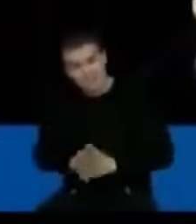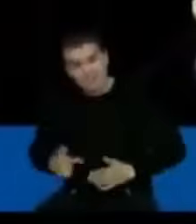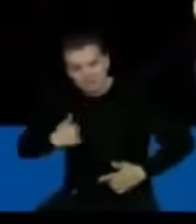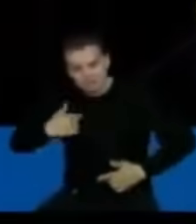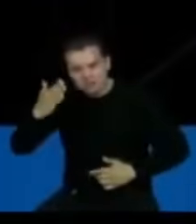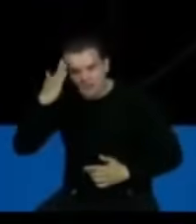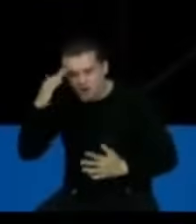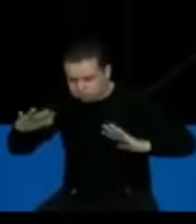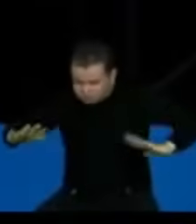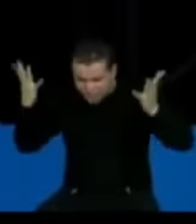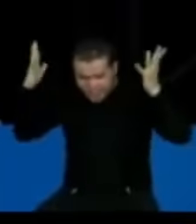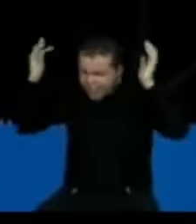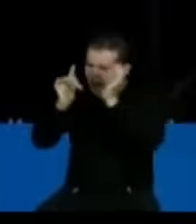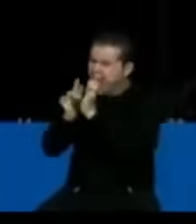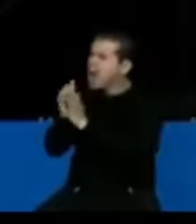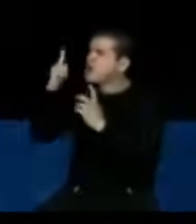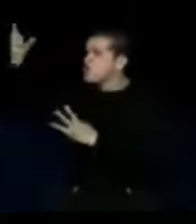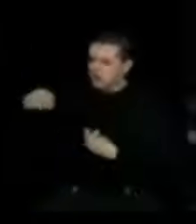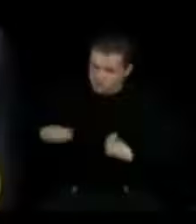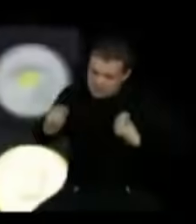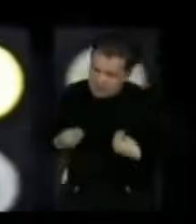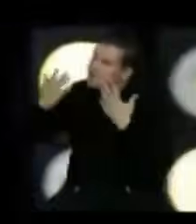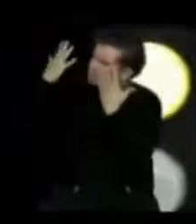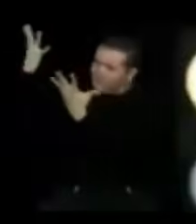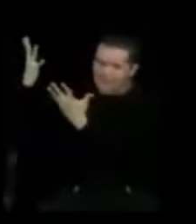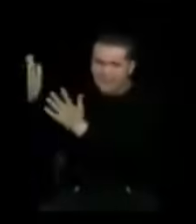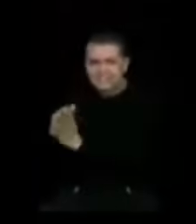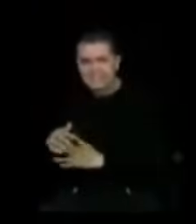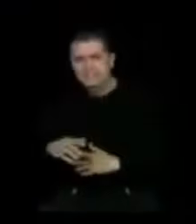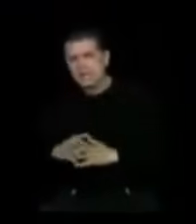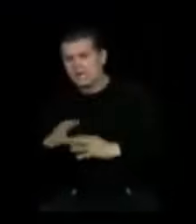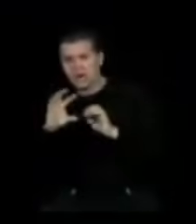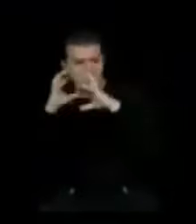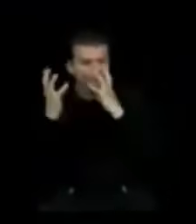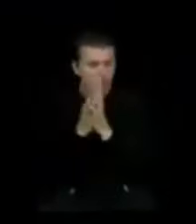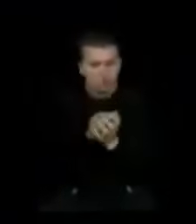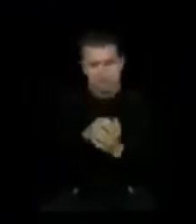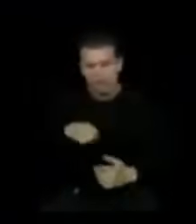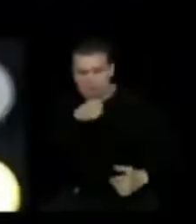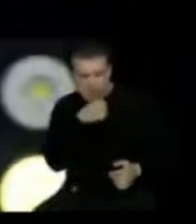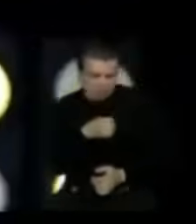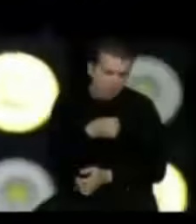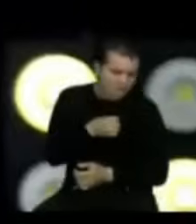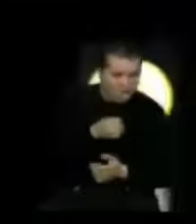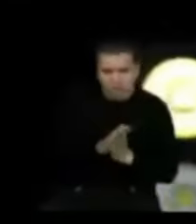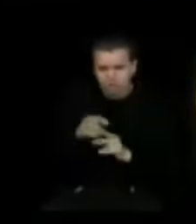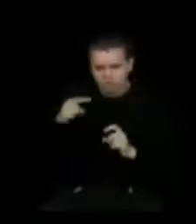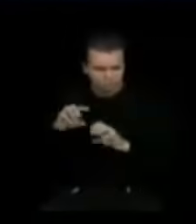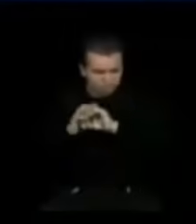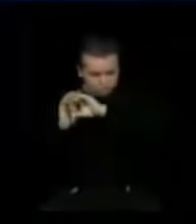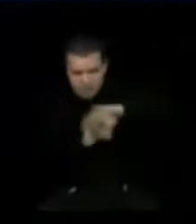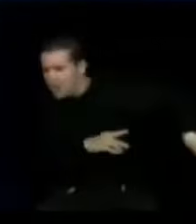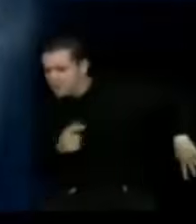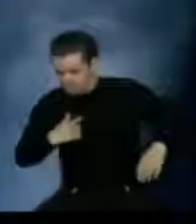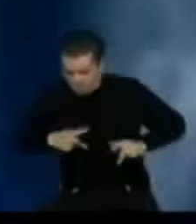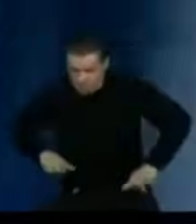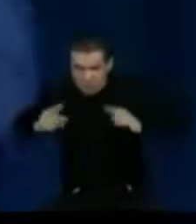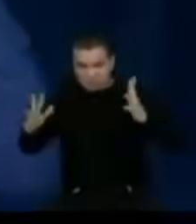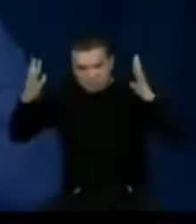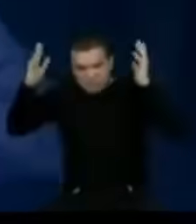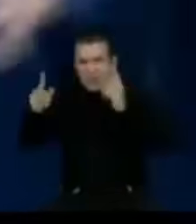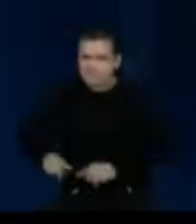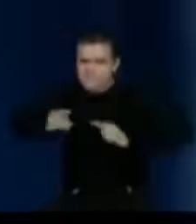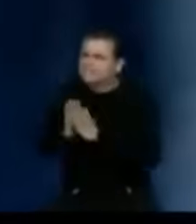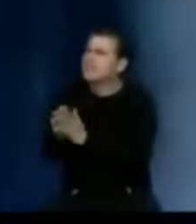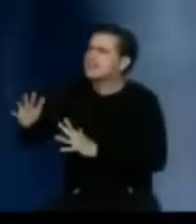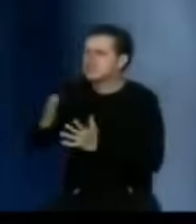Yo celebro esta esperanza viva. Mientras el mundo se está emborrachando, yo estoy celebrando vida eterna. Yo